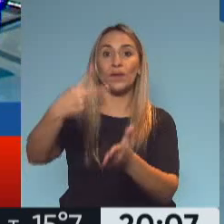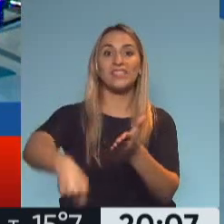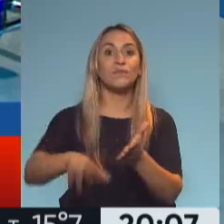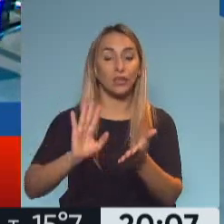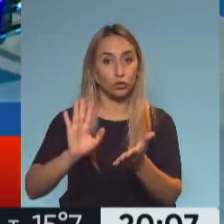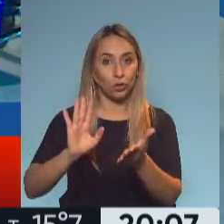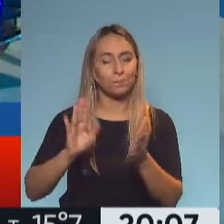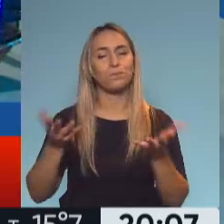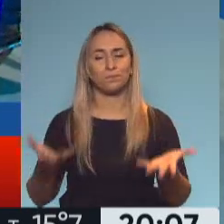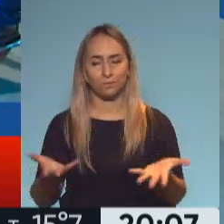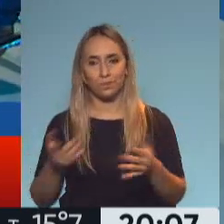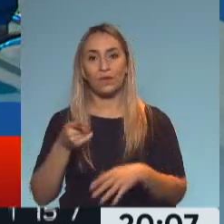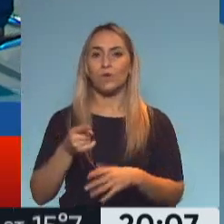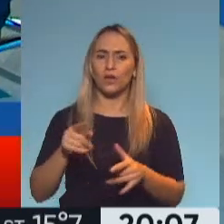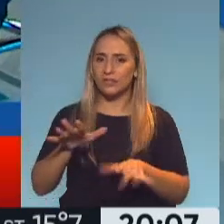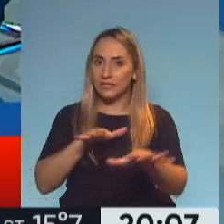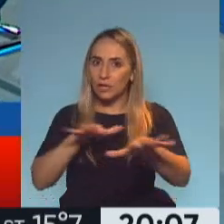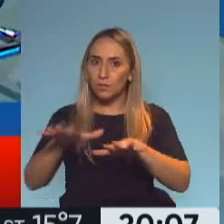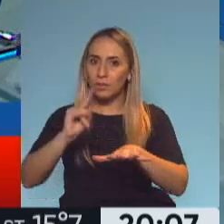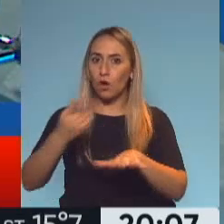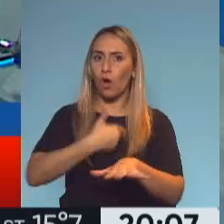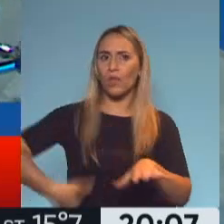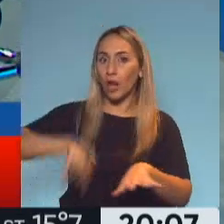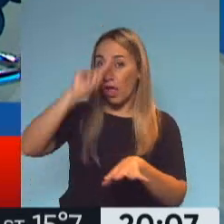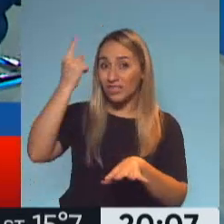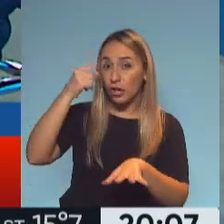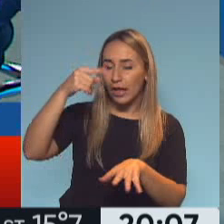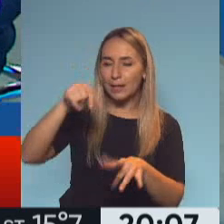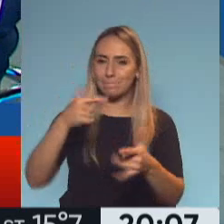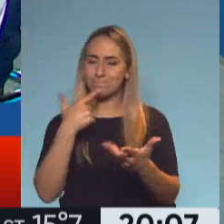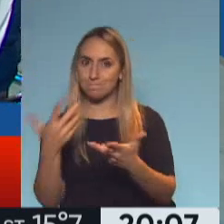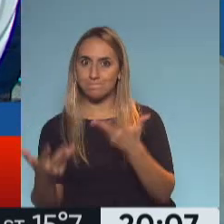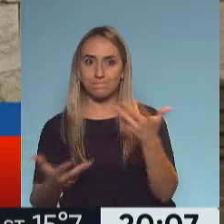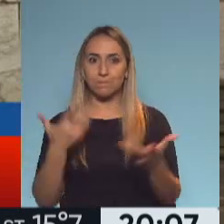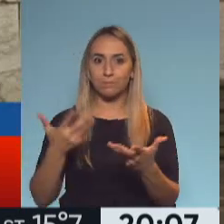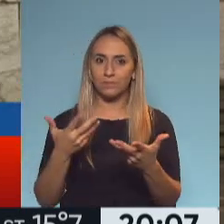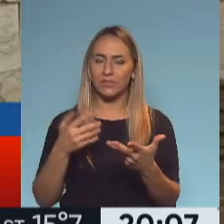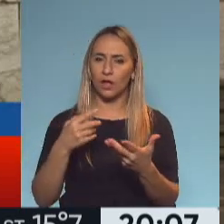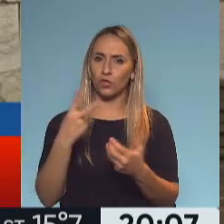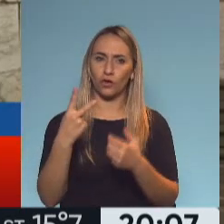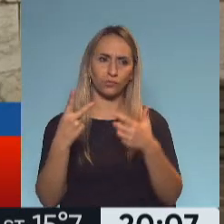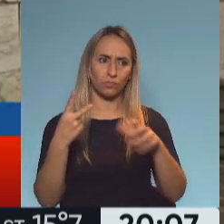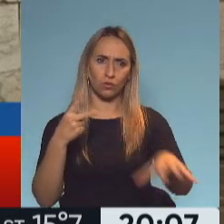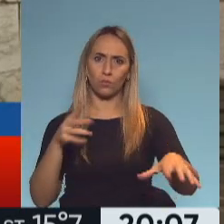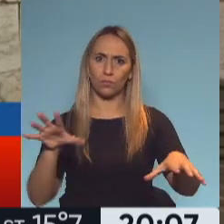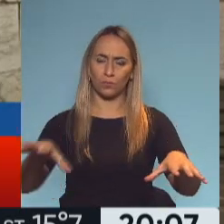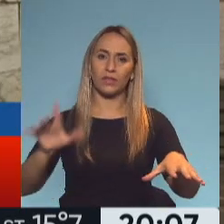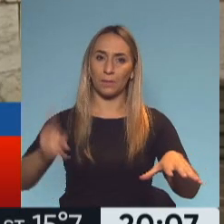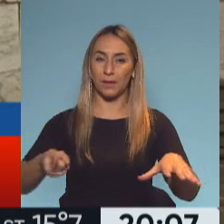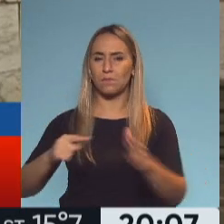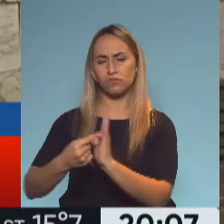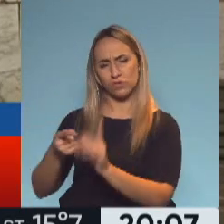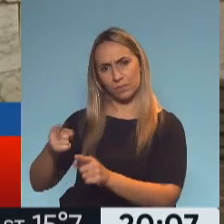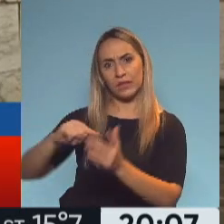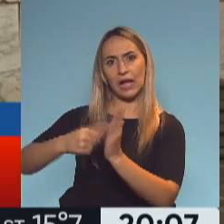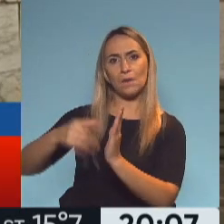Ahora, esta sintomatología que muestra el gobierno nacional empieza a darse en los otros dos sectores. Y acá lo llamativo es la ciudad de Buenos